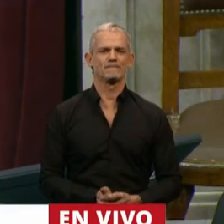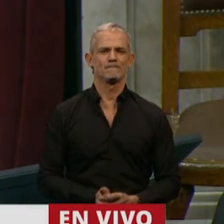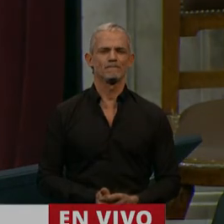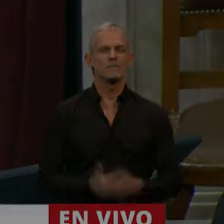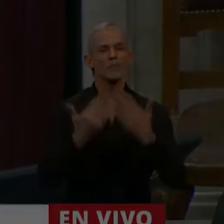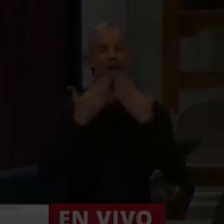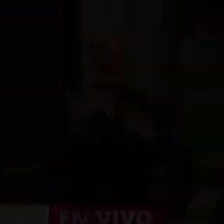Gracias, diputado.